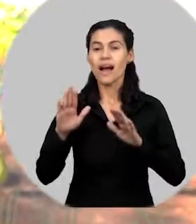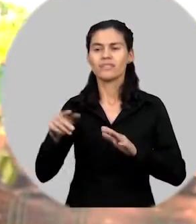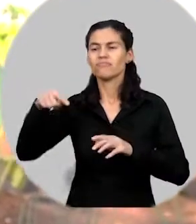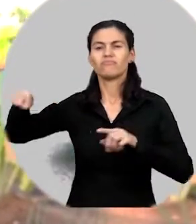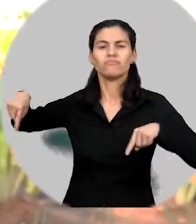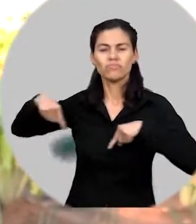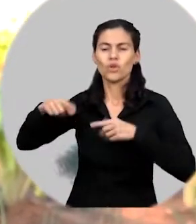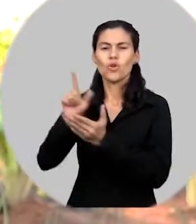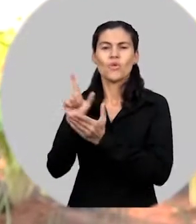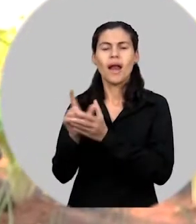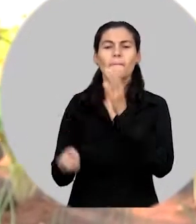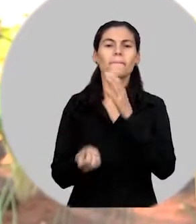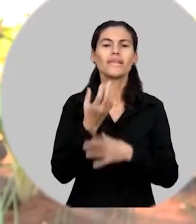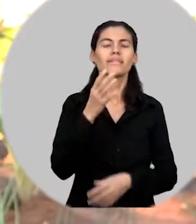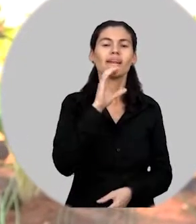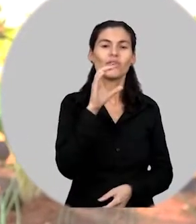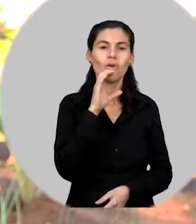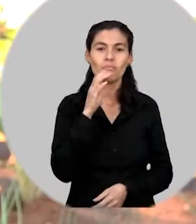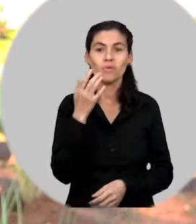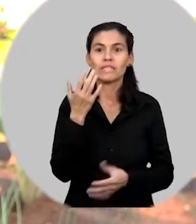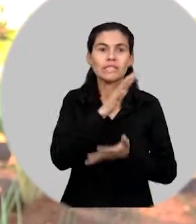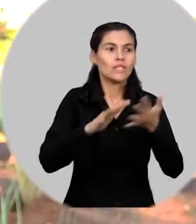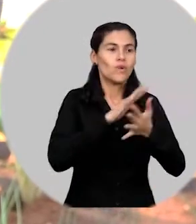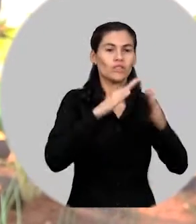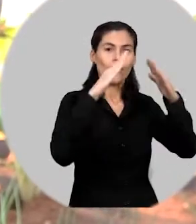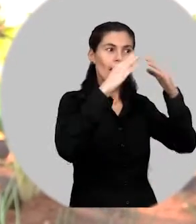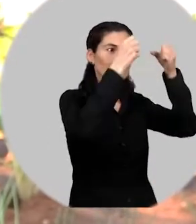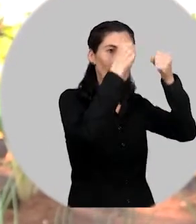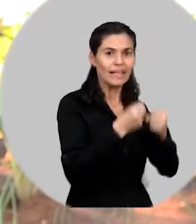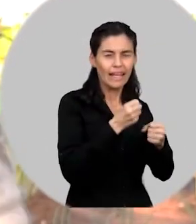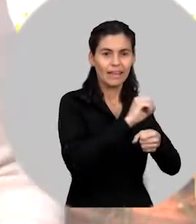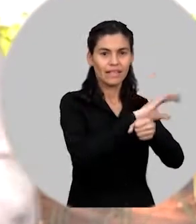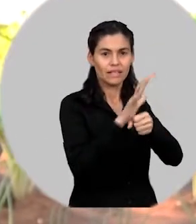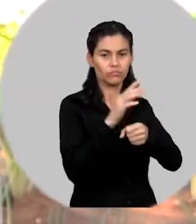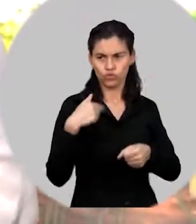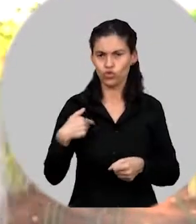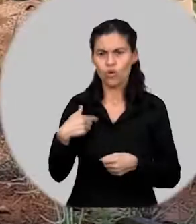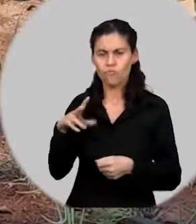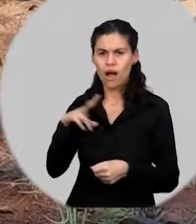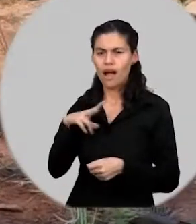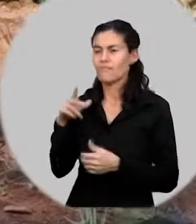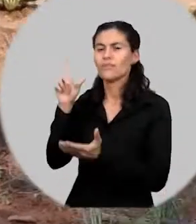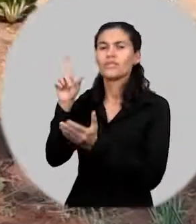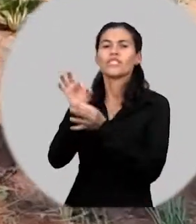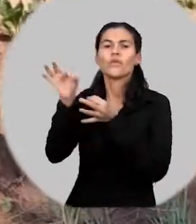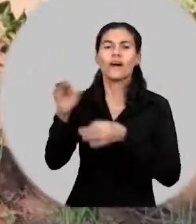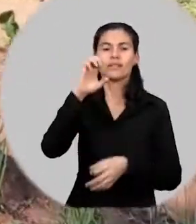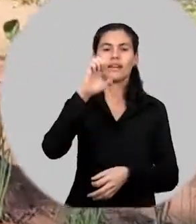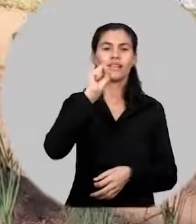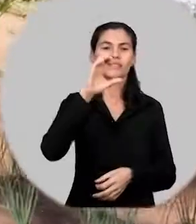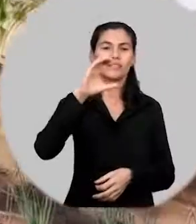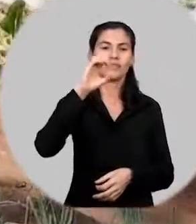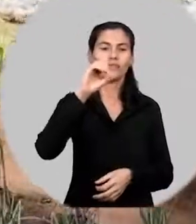Central Orgánica fue una iniciativa a partir de esta cuarentena, ya que yo tengo una huerta en Escobar,